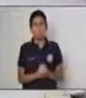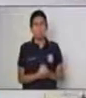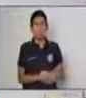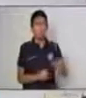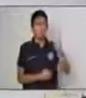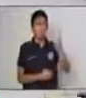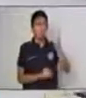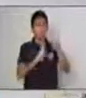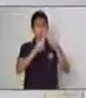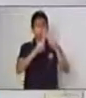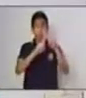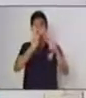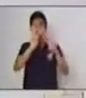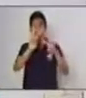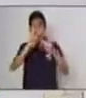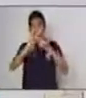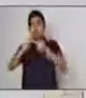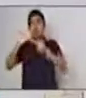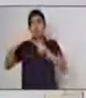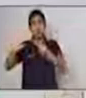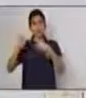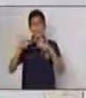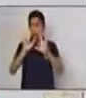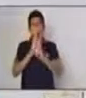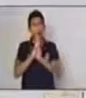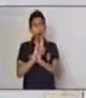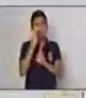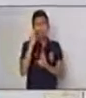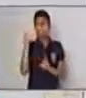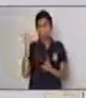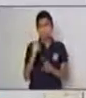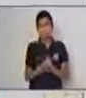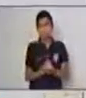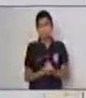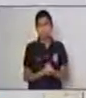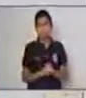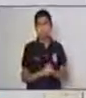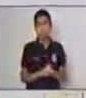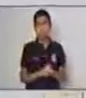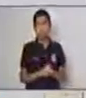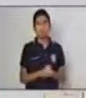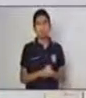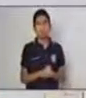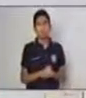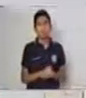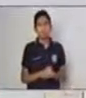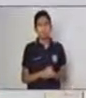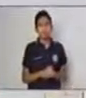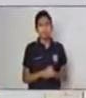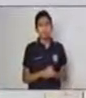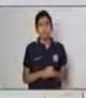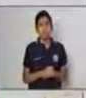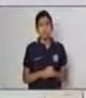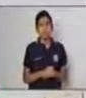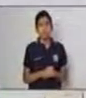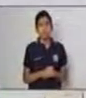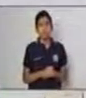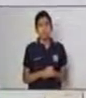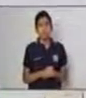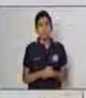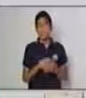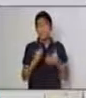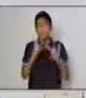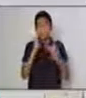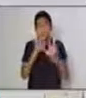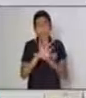De esta forma, como lo tengo aquí en la pizarra. Bien. Una vez